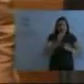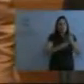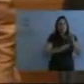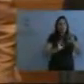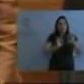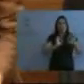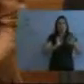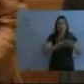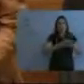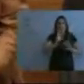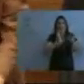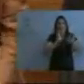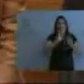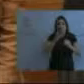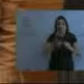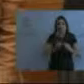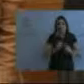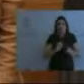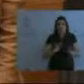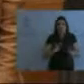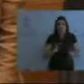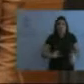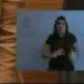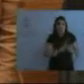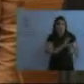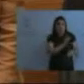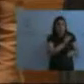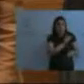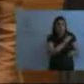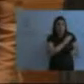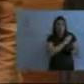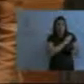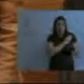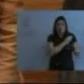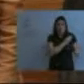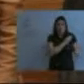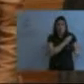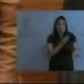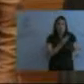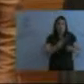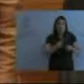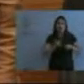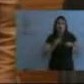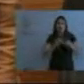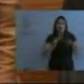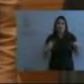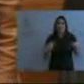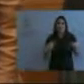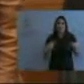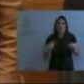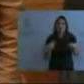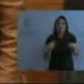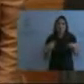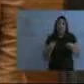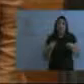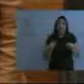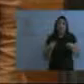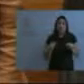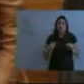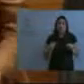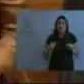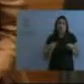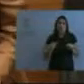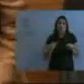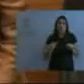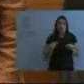aplicación de las tasas. En orden a la pregunta que me formula, el Principado de Asturias tiene previsto la